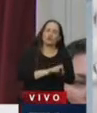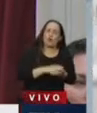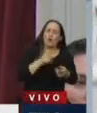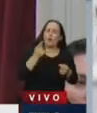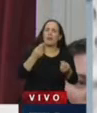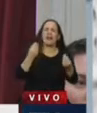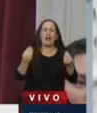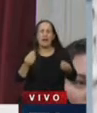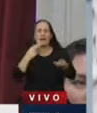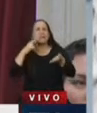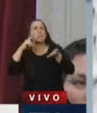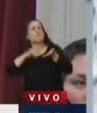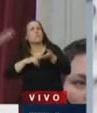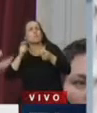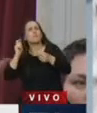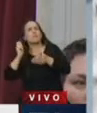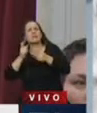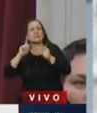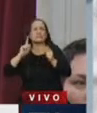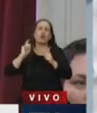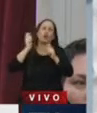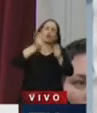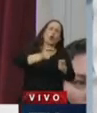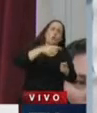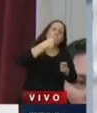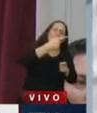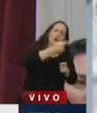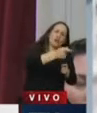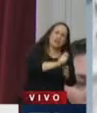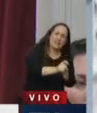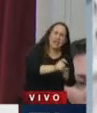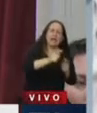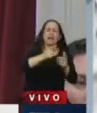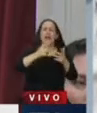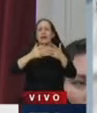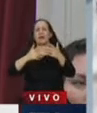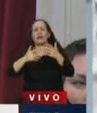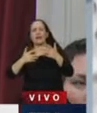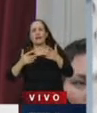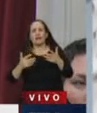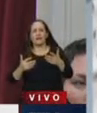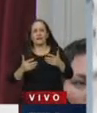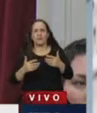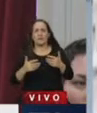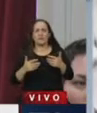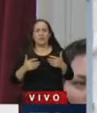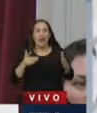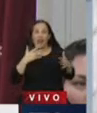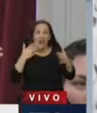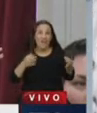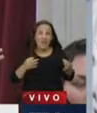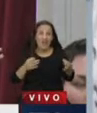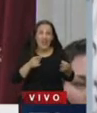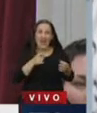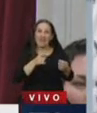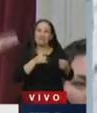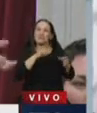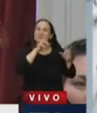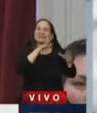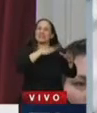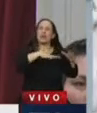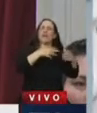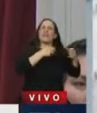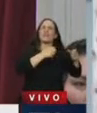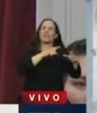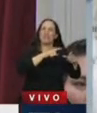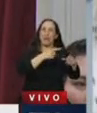en contra, que es el que termina definiendo, viste vos que sí, hay ocho diputados del bloque federal que terminan definiendo son todas árbitros. Las votaciones. Sí, son árbitros.